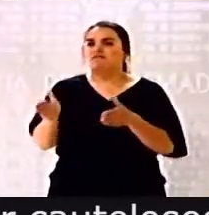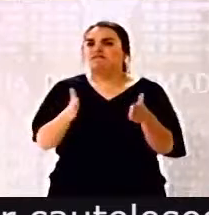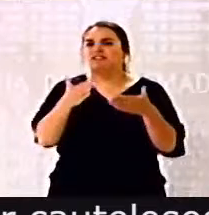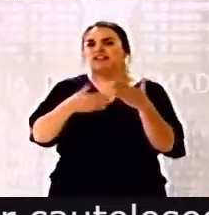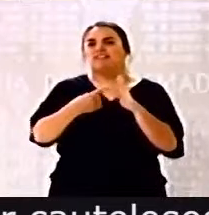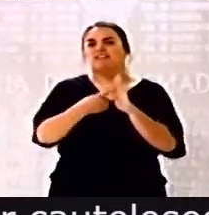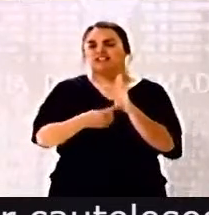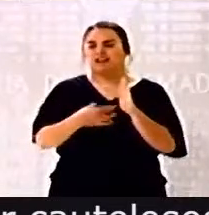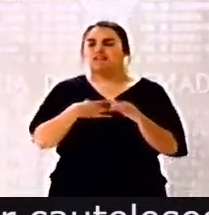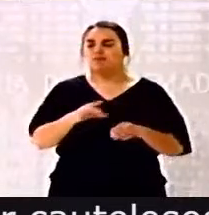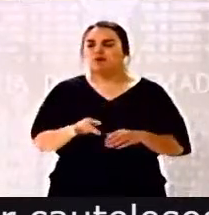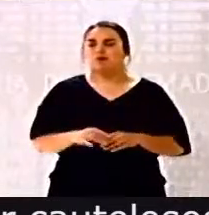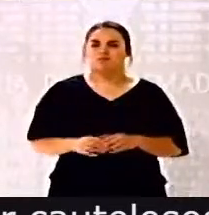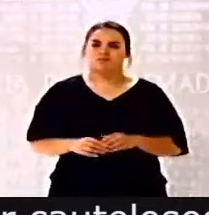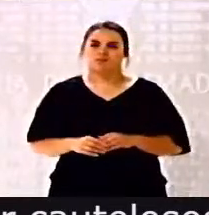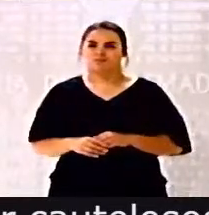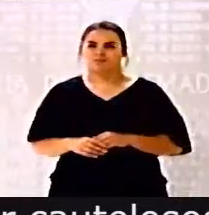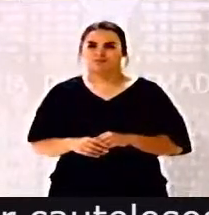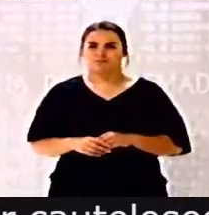desescalada.